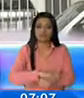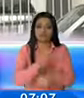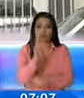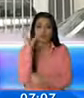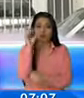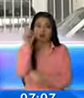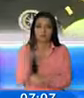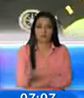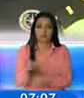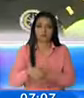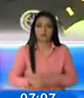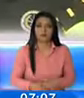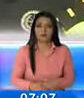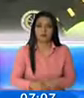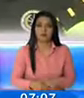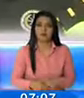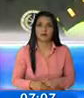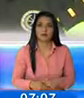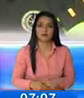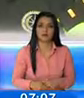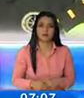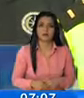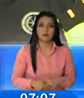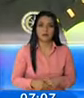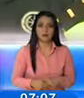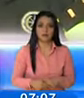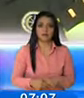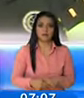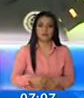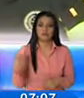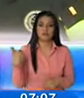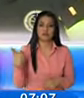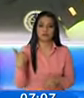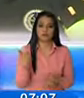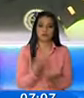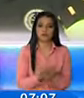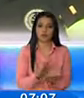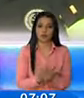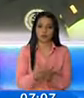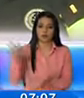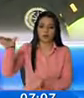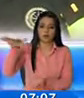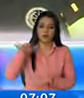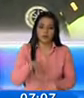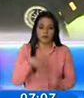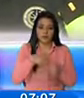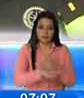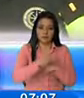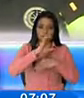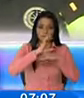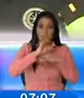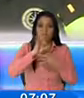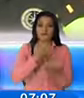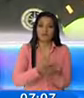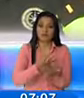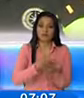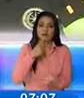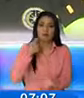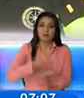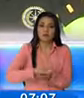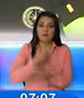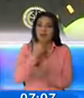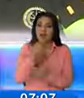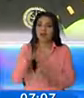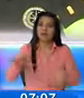nacionalidad colombiana. Y no tienen los respectivos documentos de importación acá al Ecuador, ni tampoco facturas de compra a